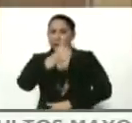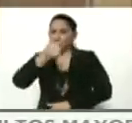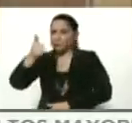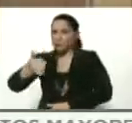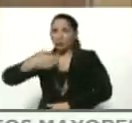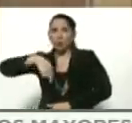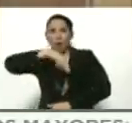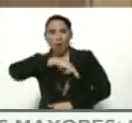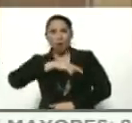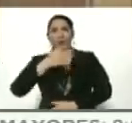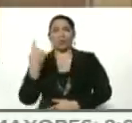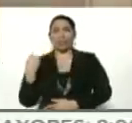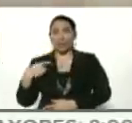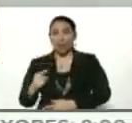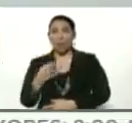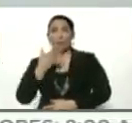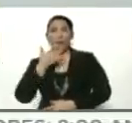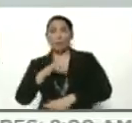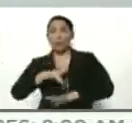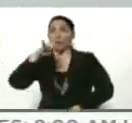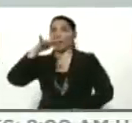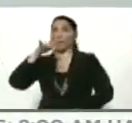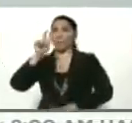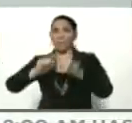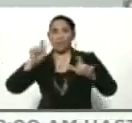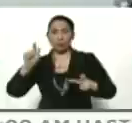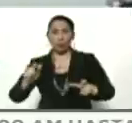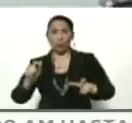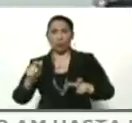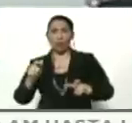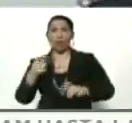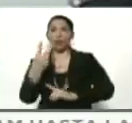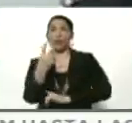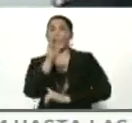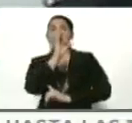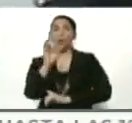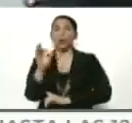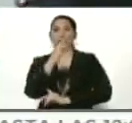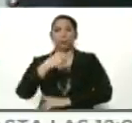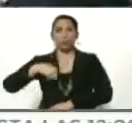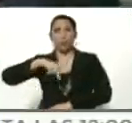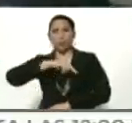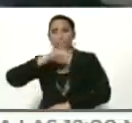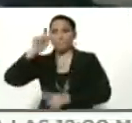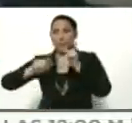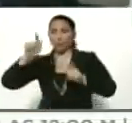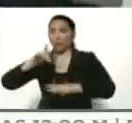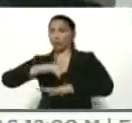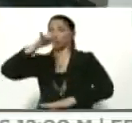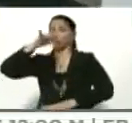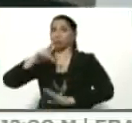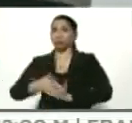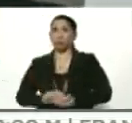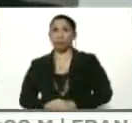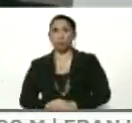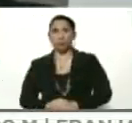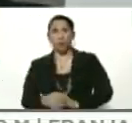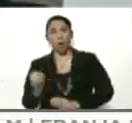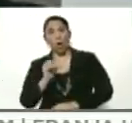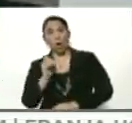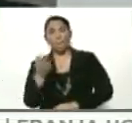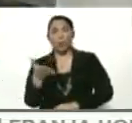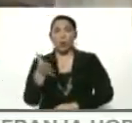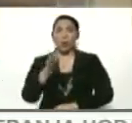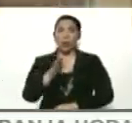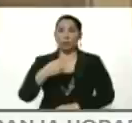Tenemos casos de gravedad. El 2% de nuestros casos son graves o moderados.